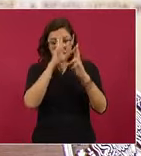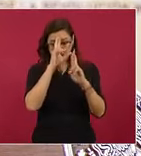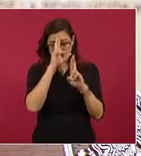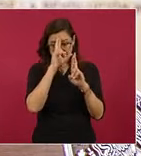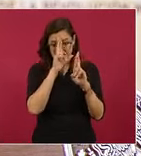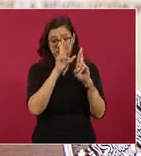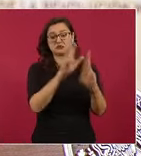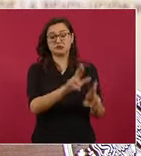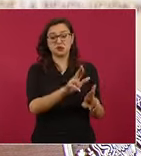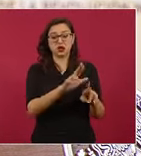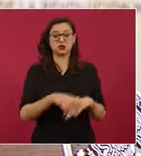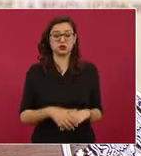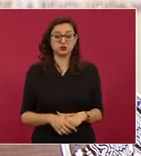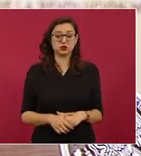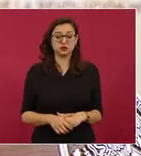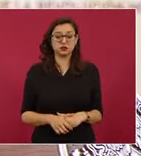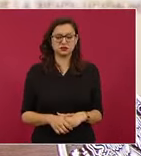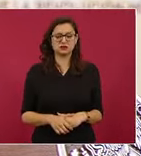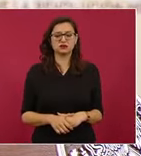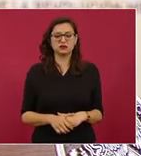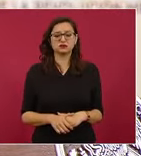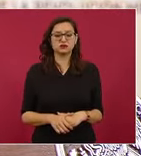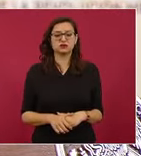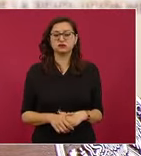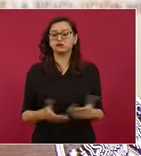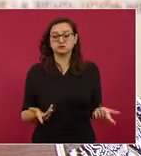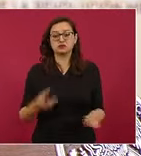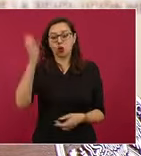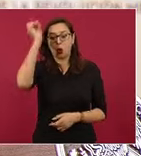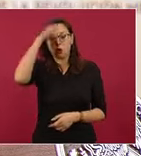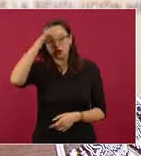es conveniente que no pensemos igual.